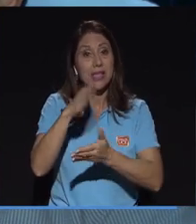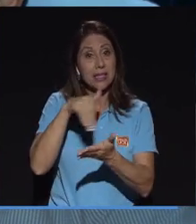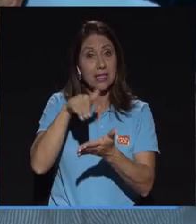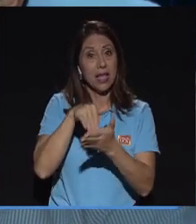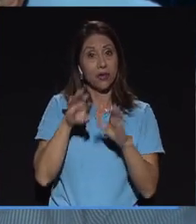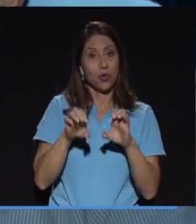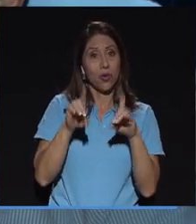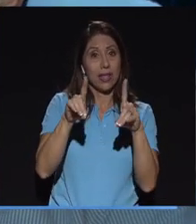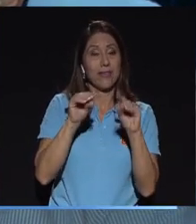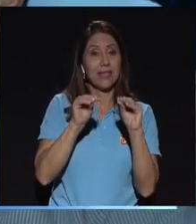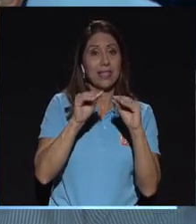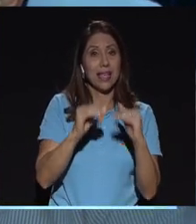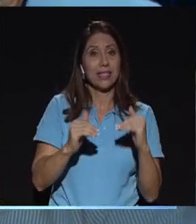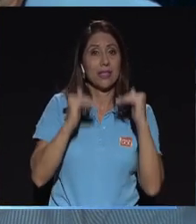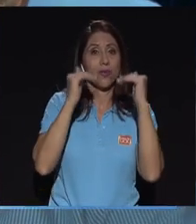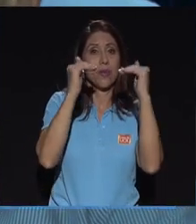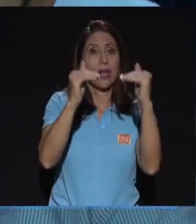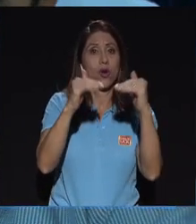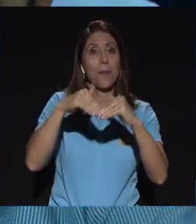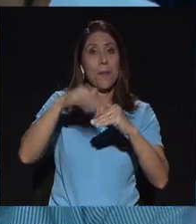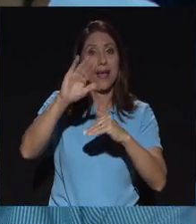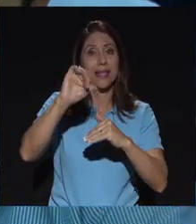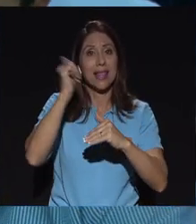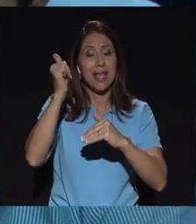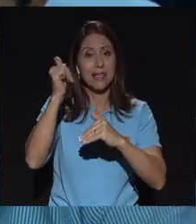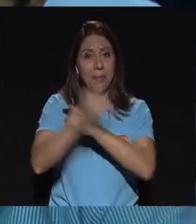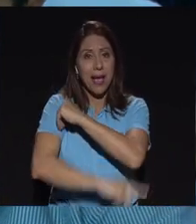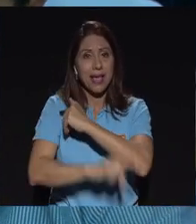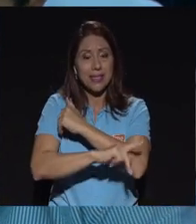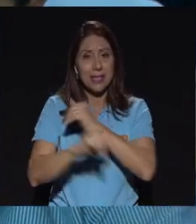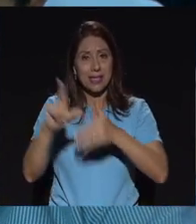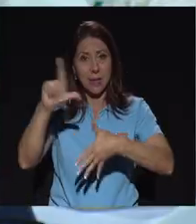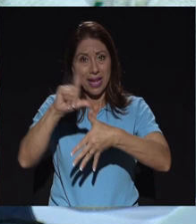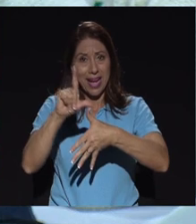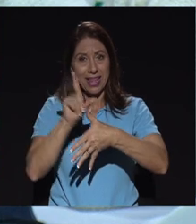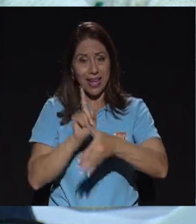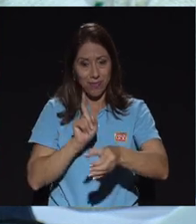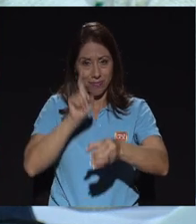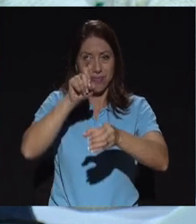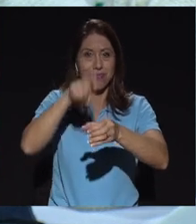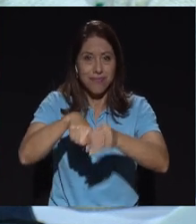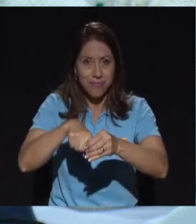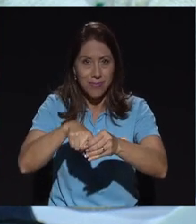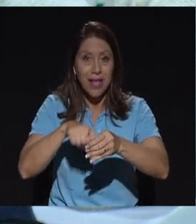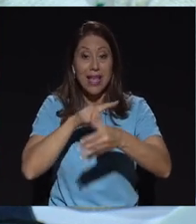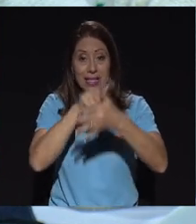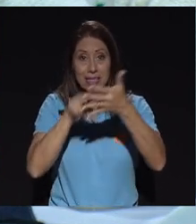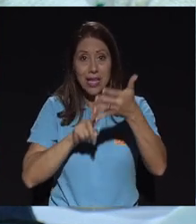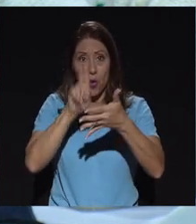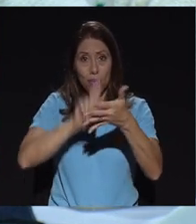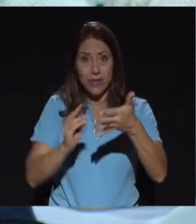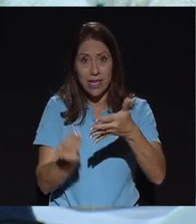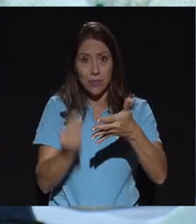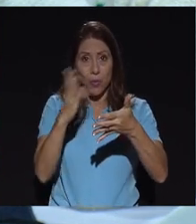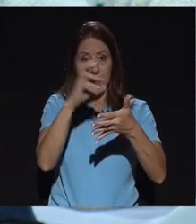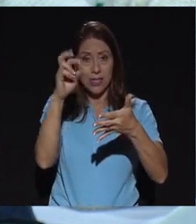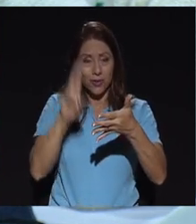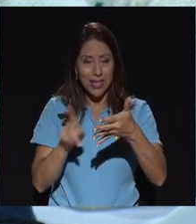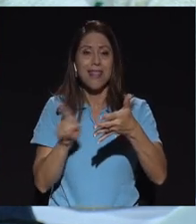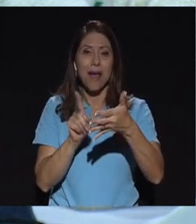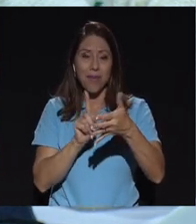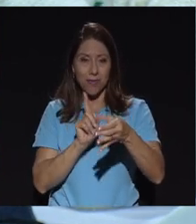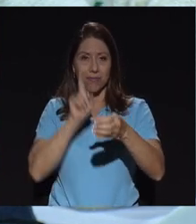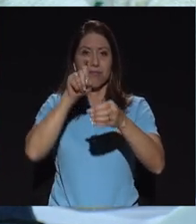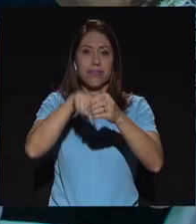los centros educativos de enseñanza superior de más de 10 países de América Latina, incluidas las 5 universidades públicas de nuestro